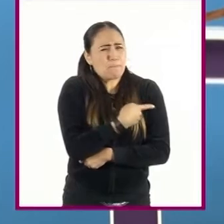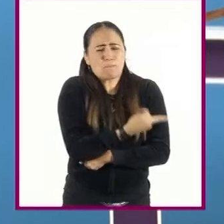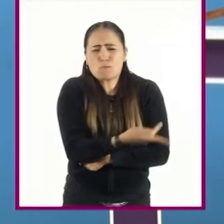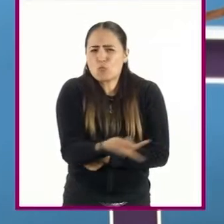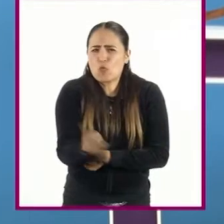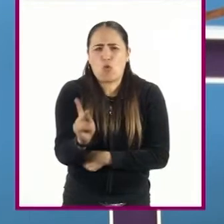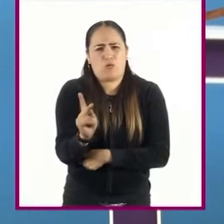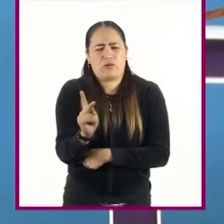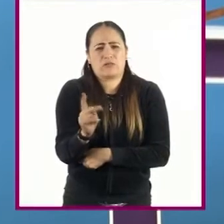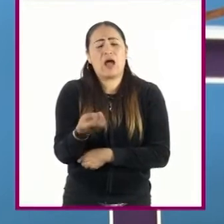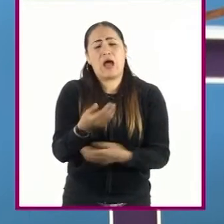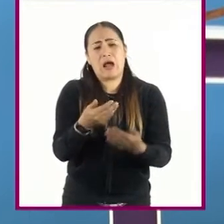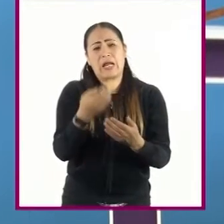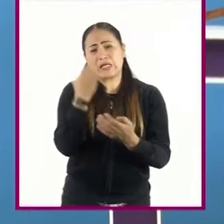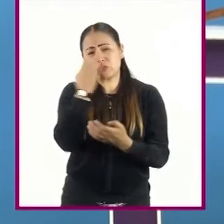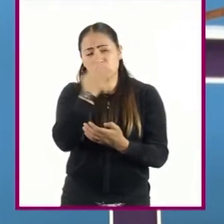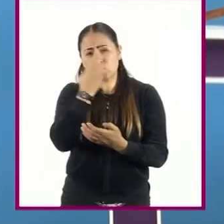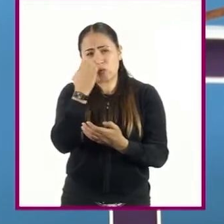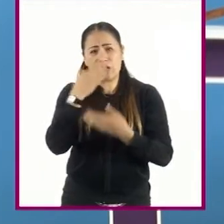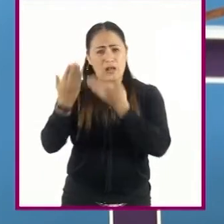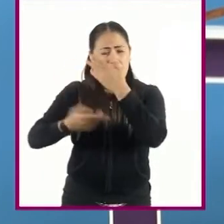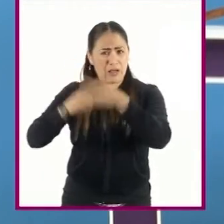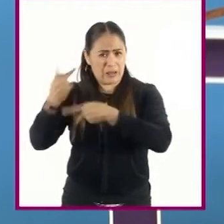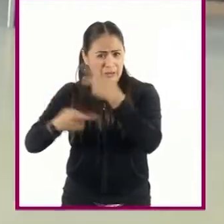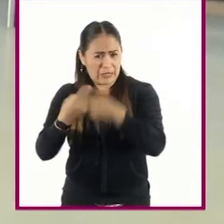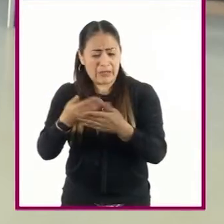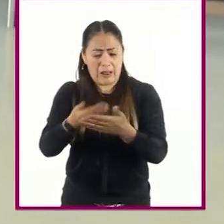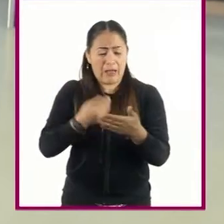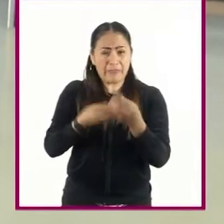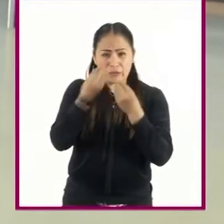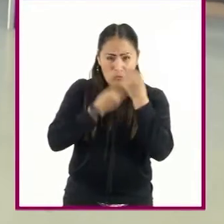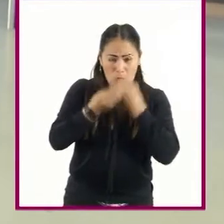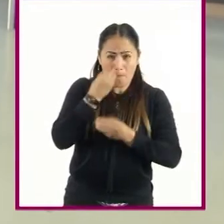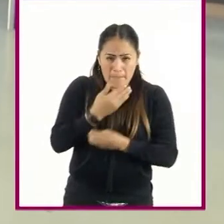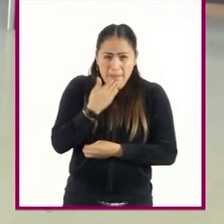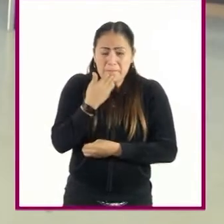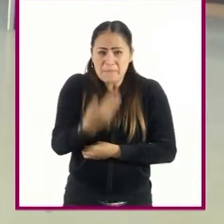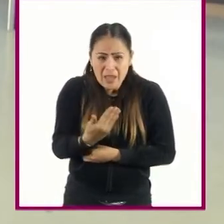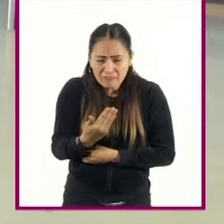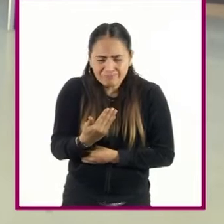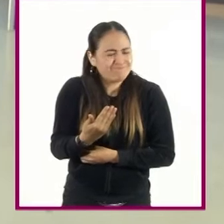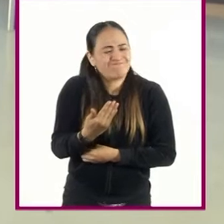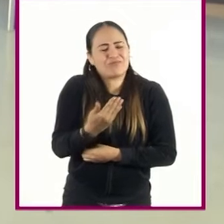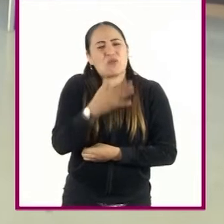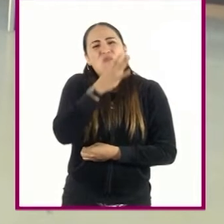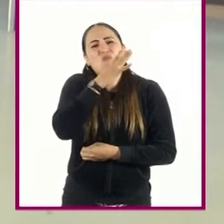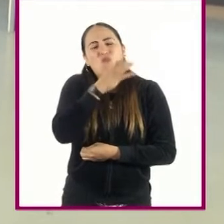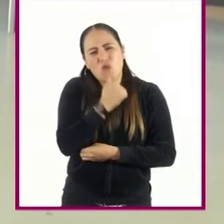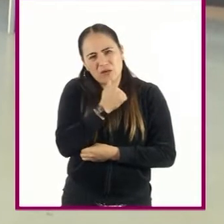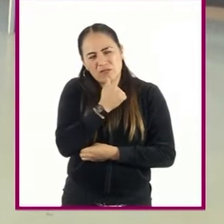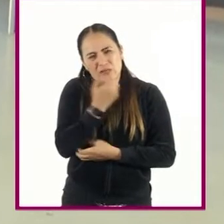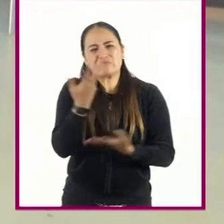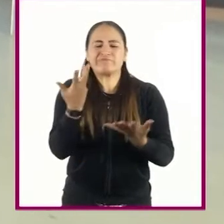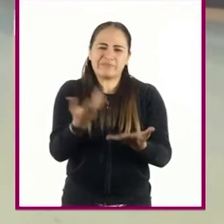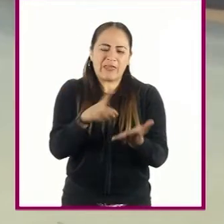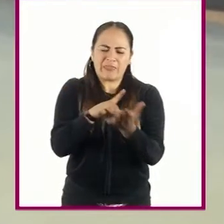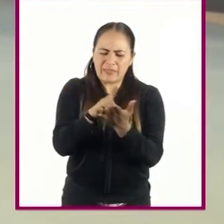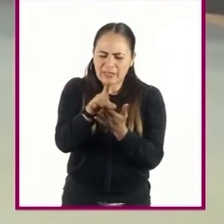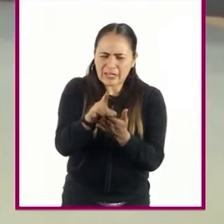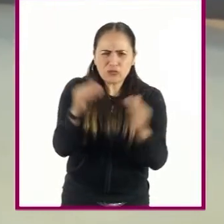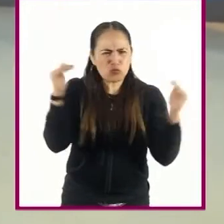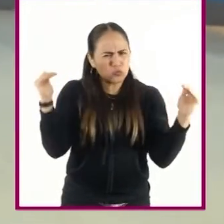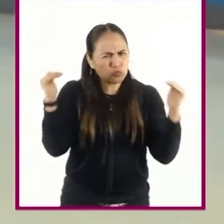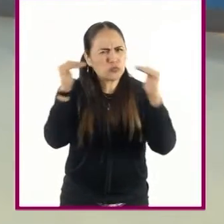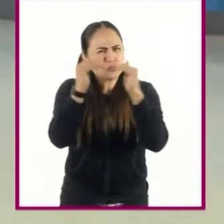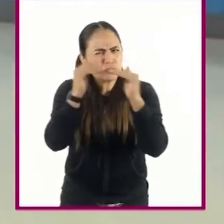hijas bien alimentados para que tomen sus clases. Buscando garantizar la igualdad de derechos, el gobierno les dota